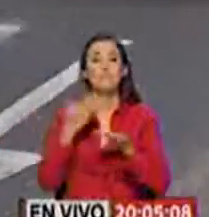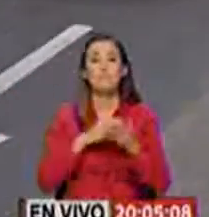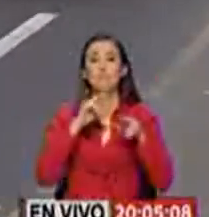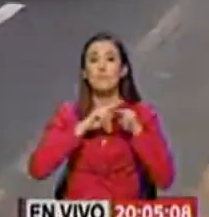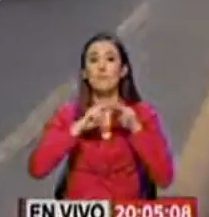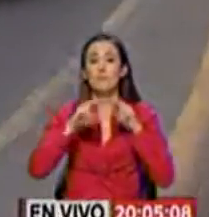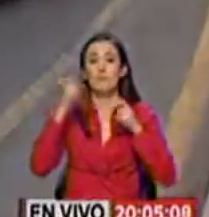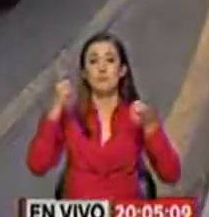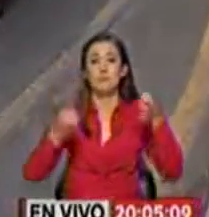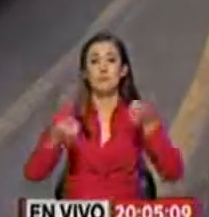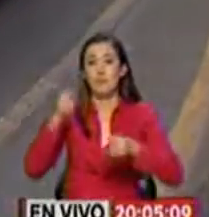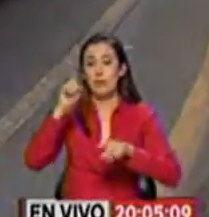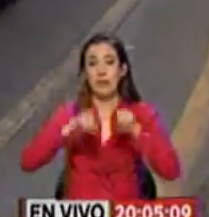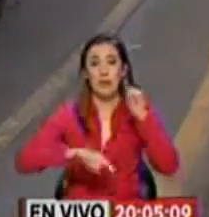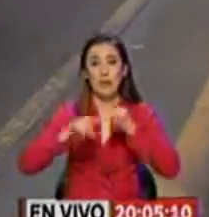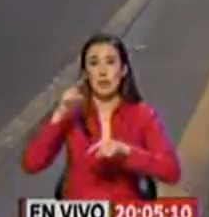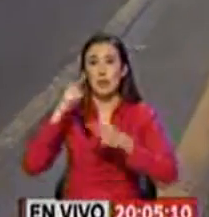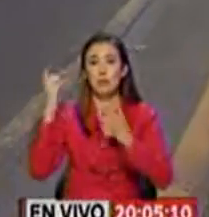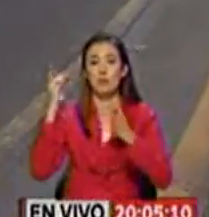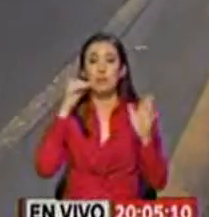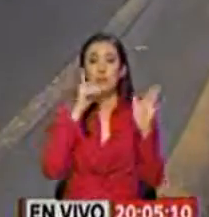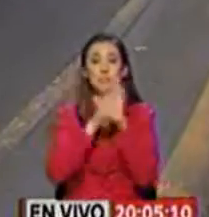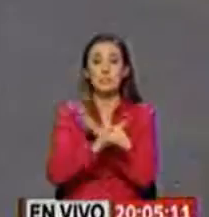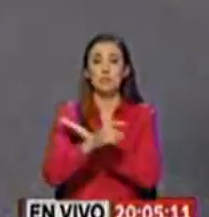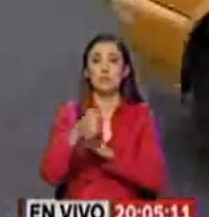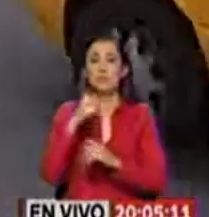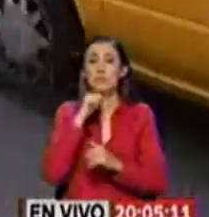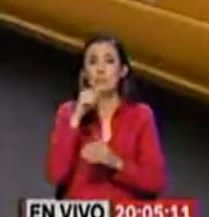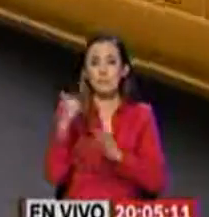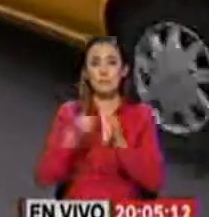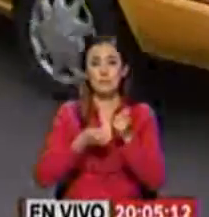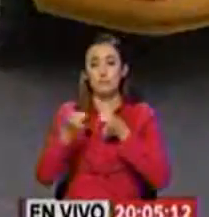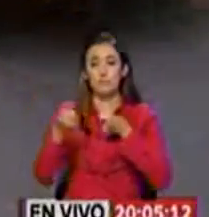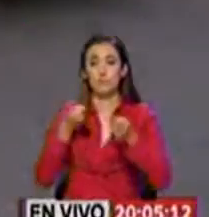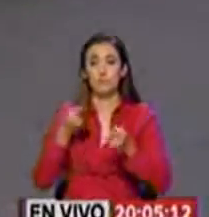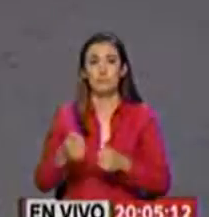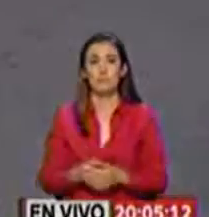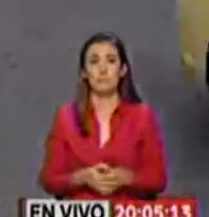empañado en varias oportunidades por denuncias de presuntas irregularidades. Sofía Montoya, Telediario.